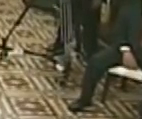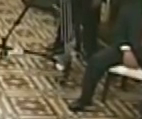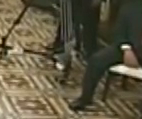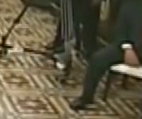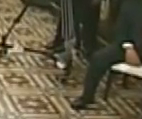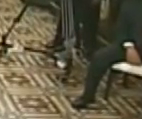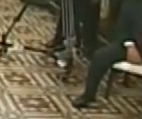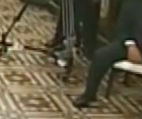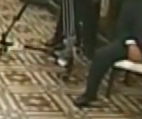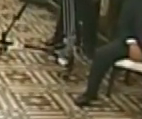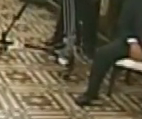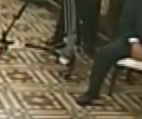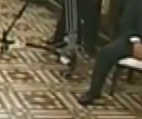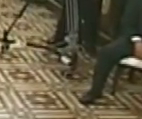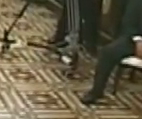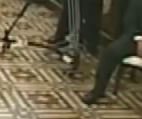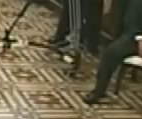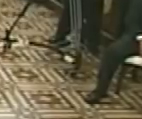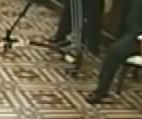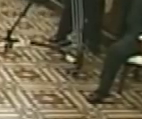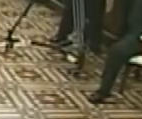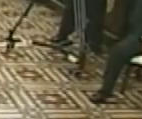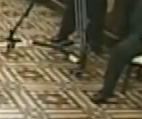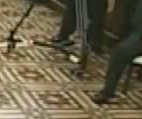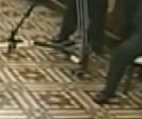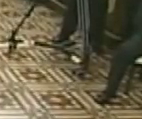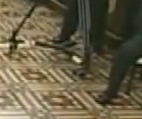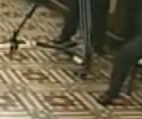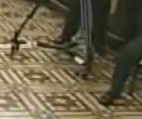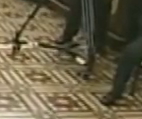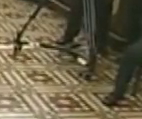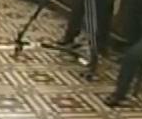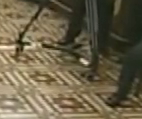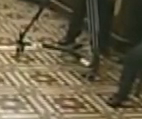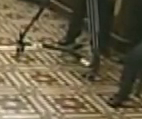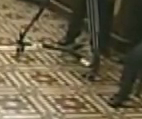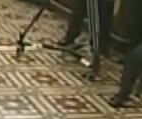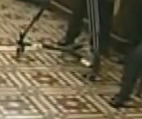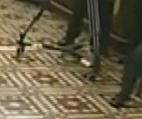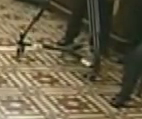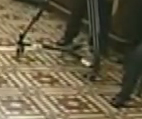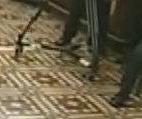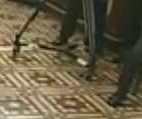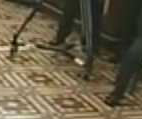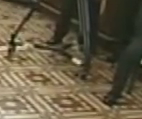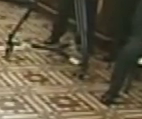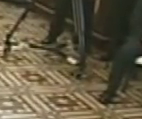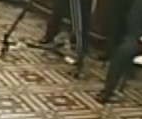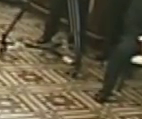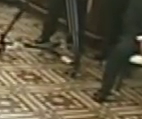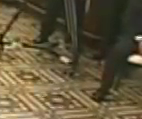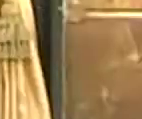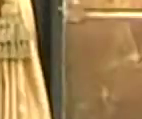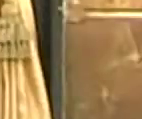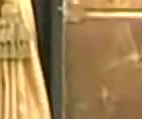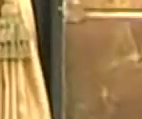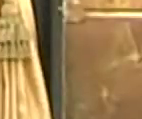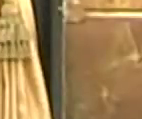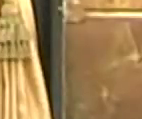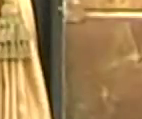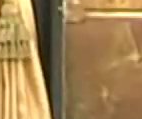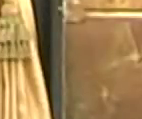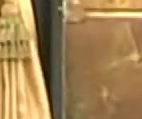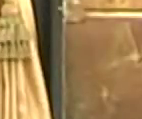Escuchando, estudiando a fondo las opiniones del gran polo patriótico, quien me entregaron como compromiso firmado documentos con